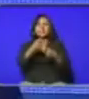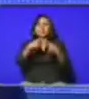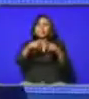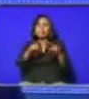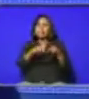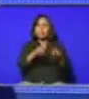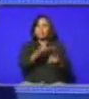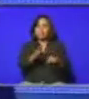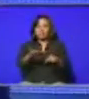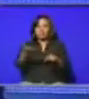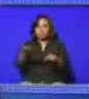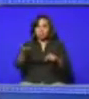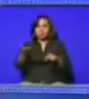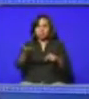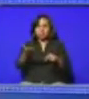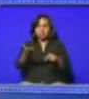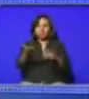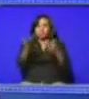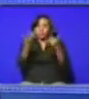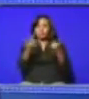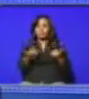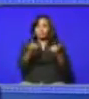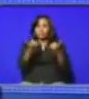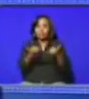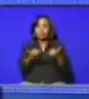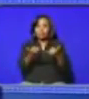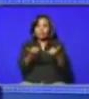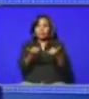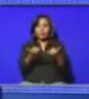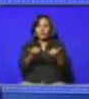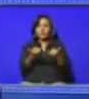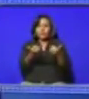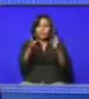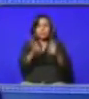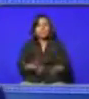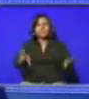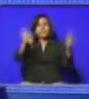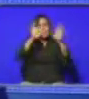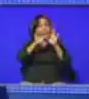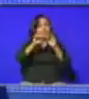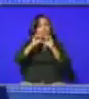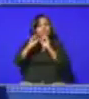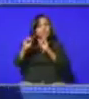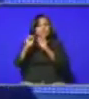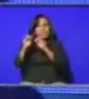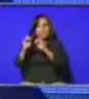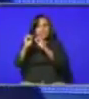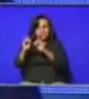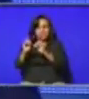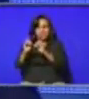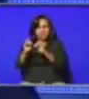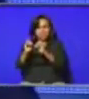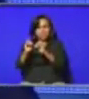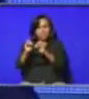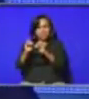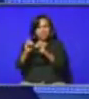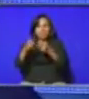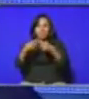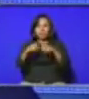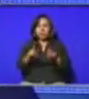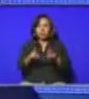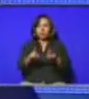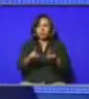diseño curricular hay un sector importante de la formación académica y fundamento, de la formación práctica, pero también de lo que nosotros